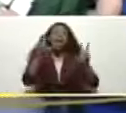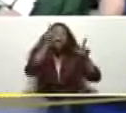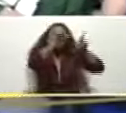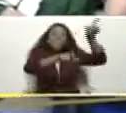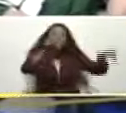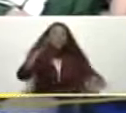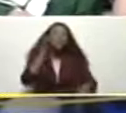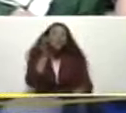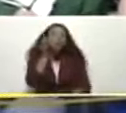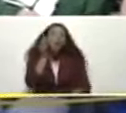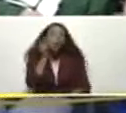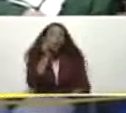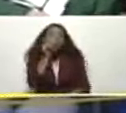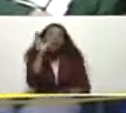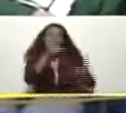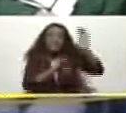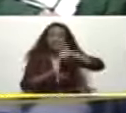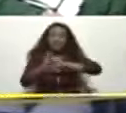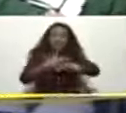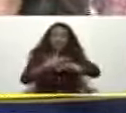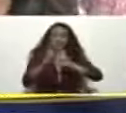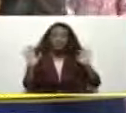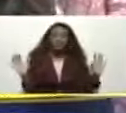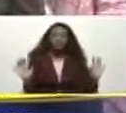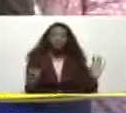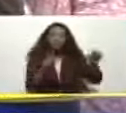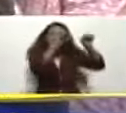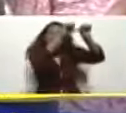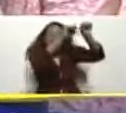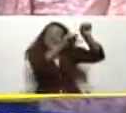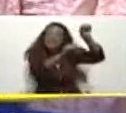investigadores e investigadoras de la ciencia.